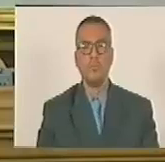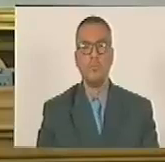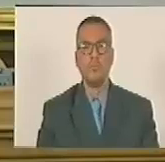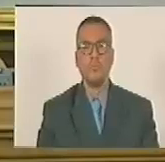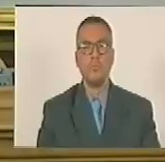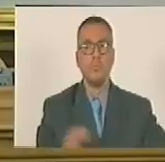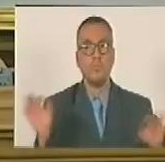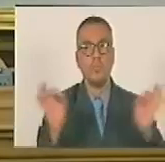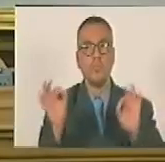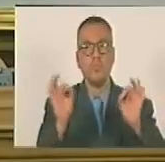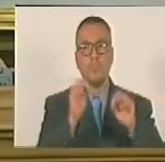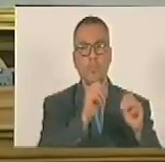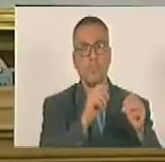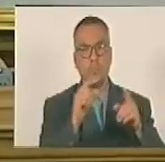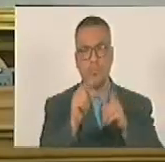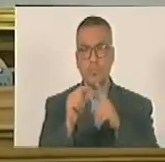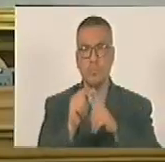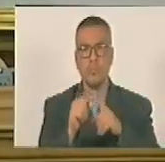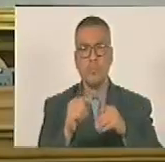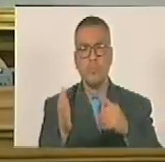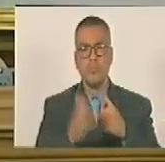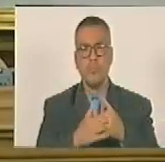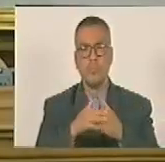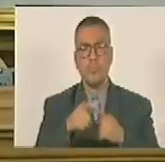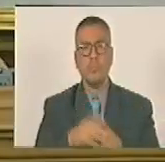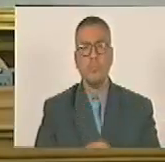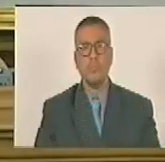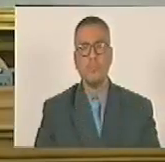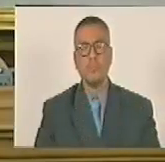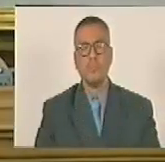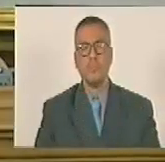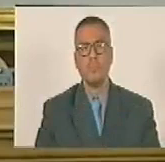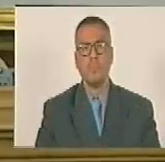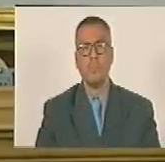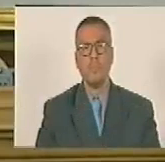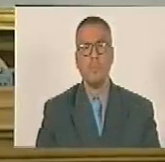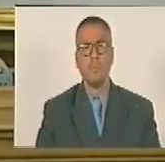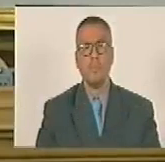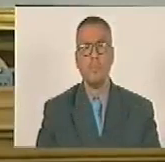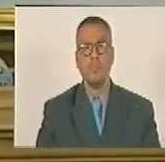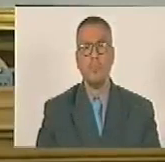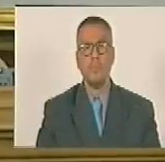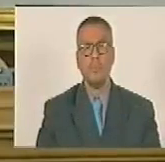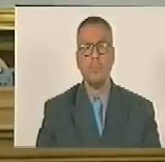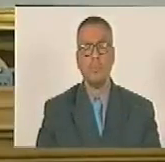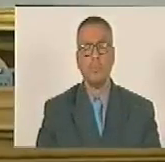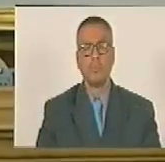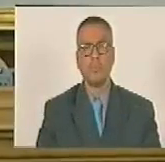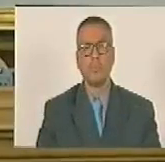Nadie más ha anotado el derecho de palabra. Se va a cerrar. Se cierra.